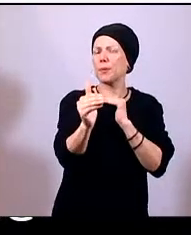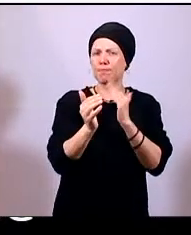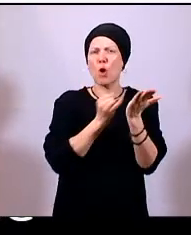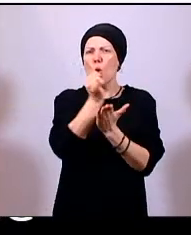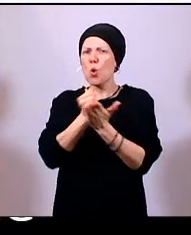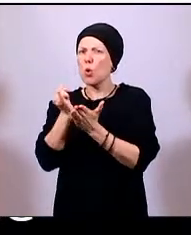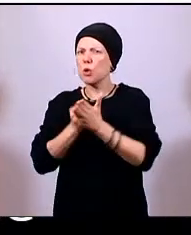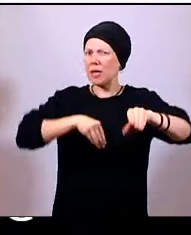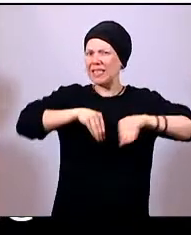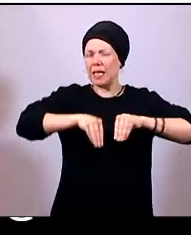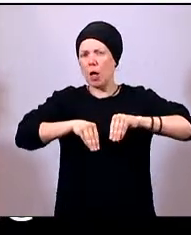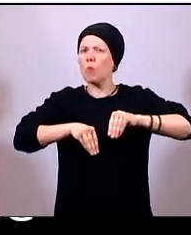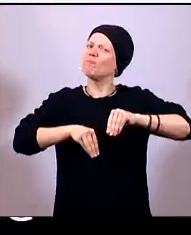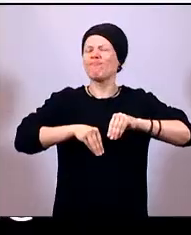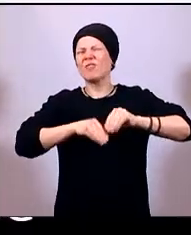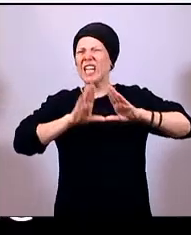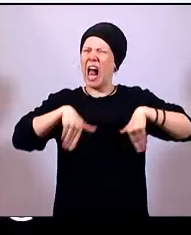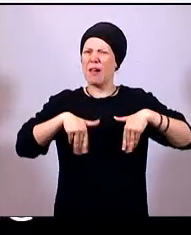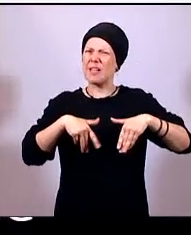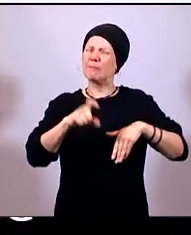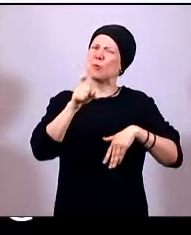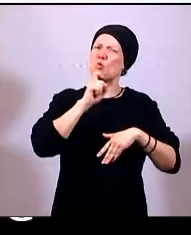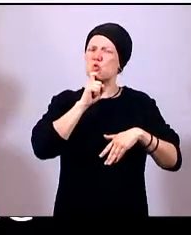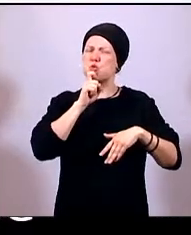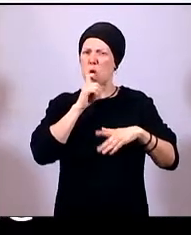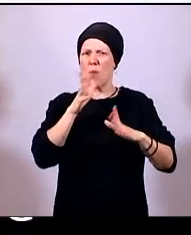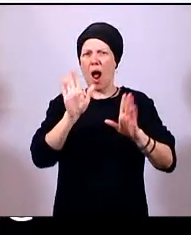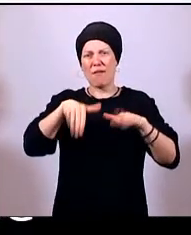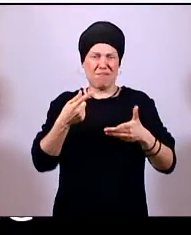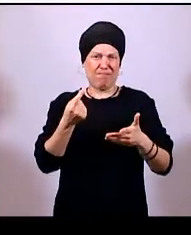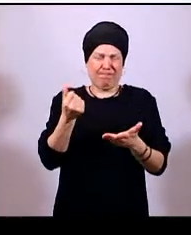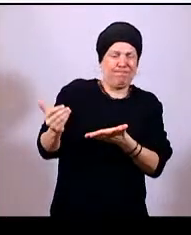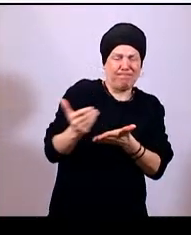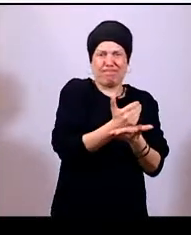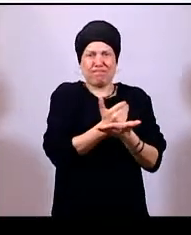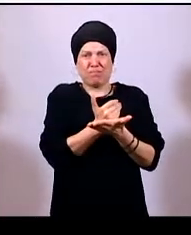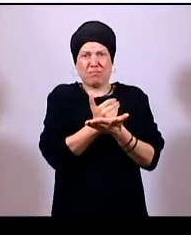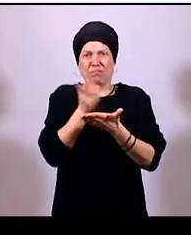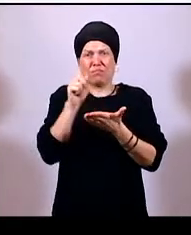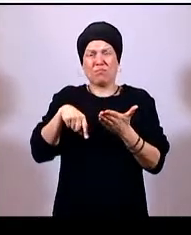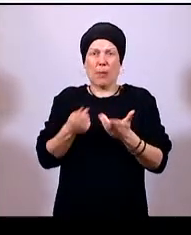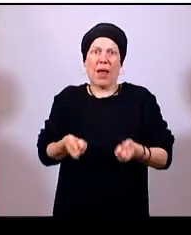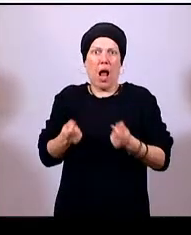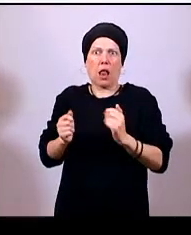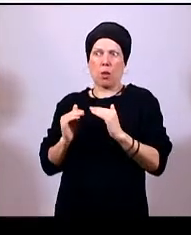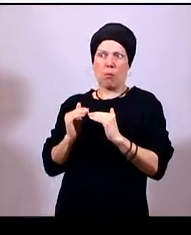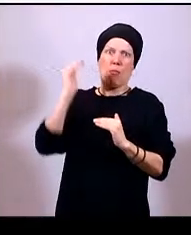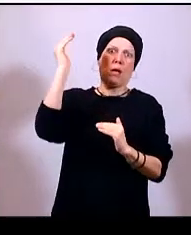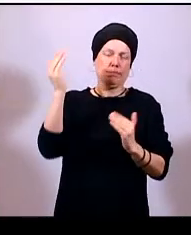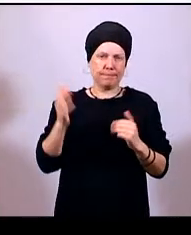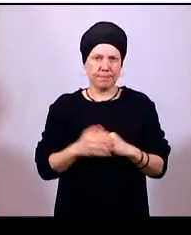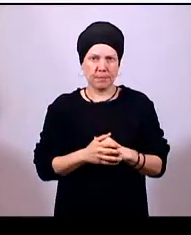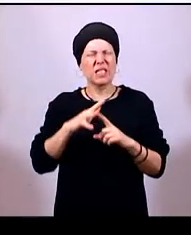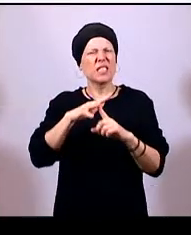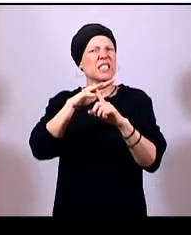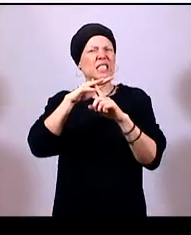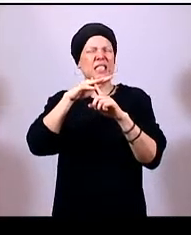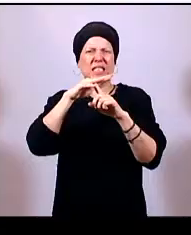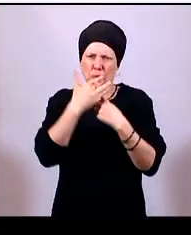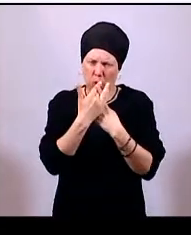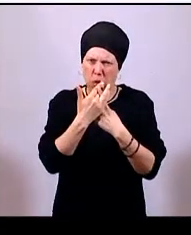cultivos estratégicos se han visto comprometidas, bajando su rendimiento y aumentando sus costes, una situación que ha